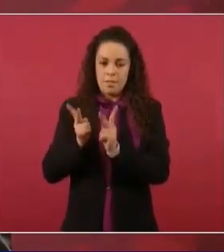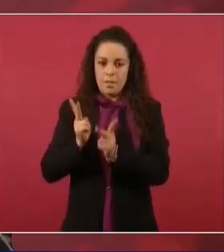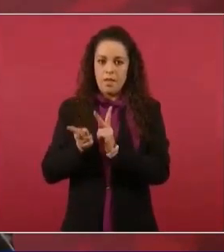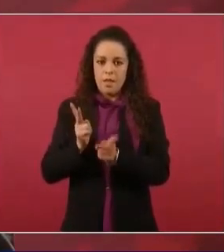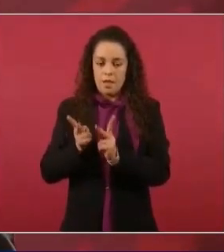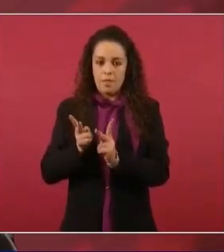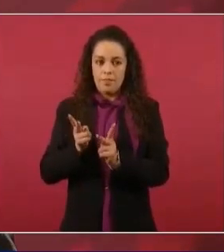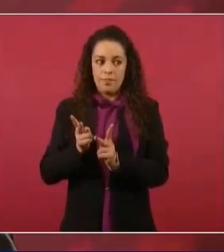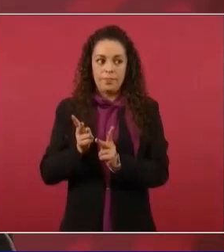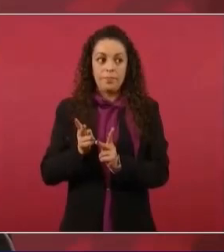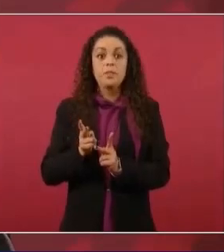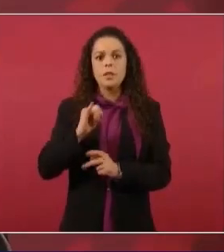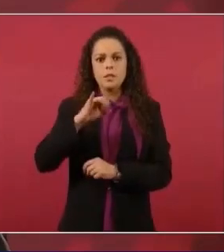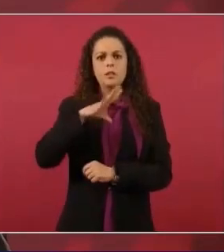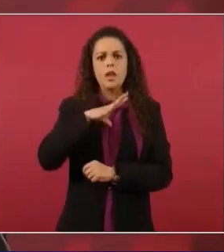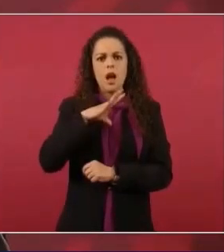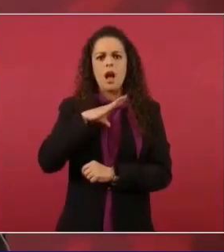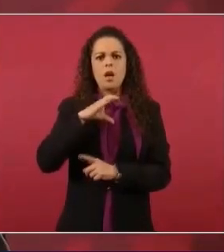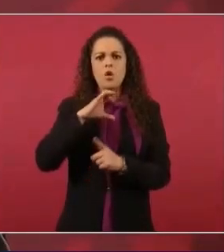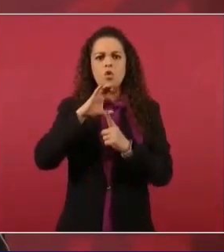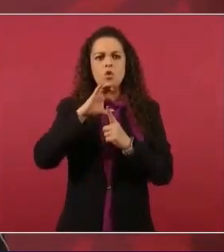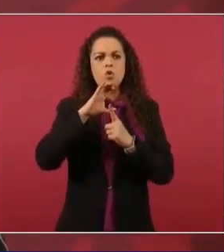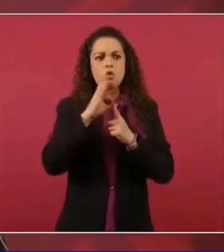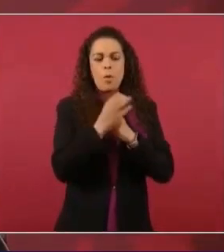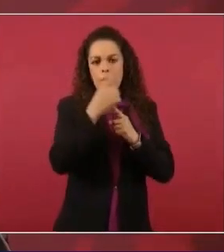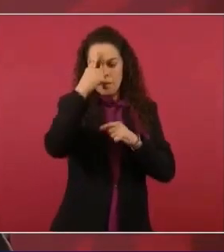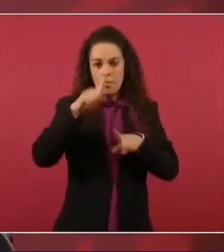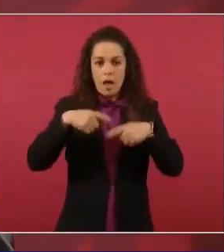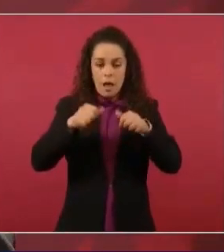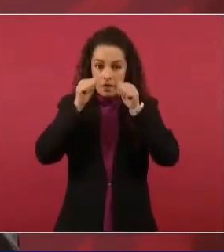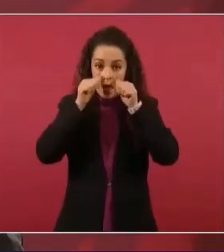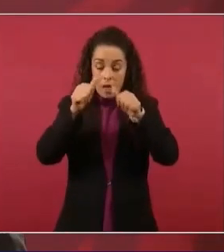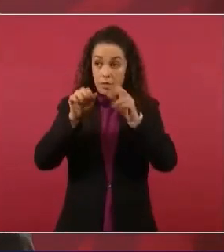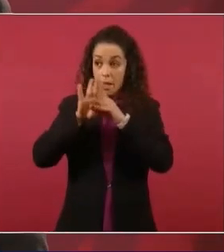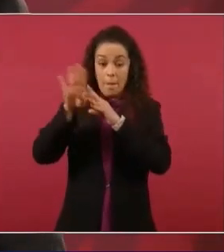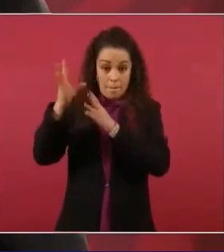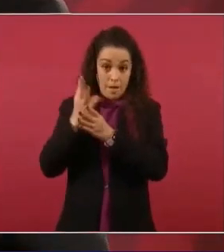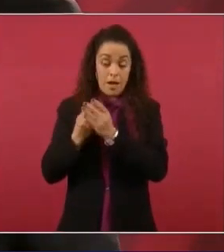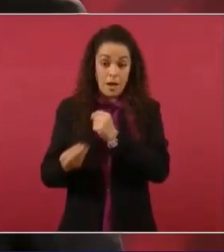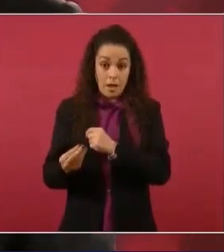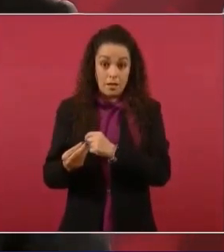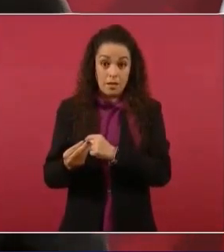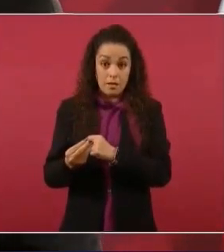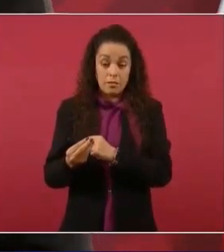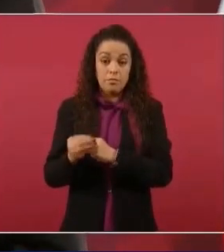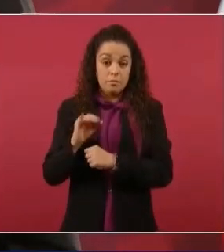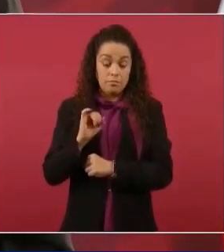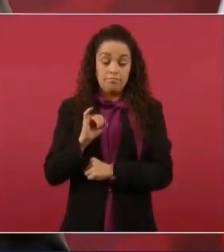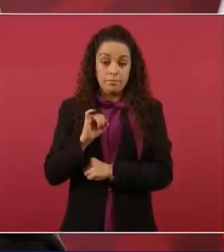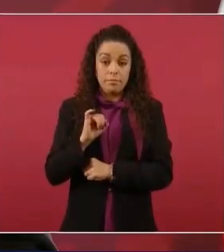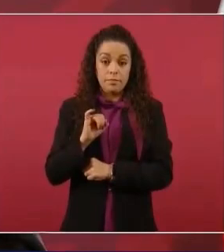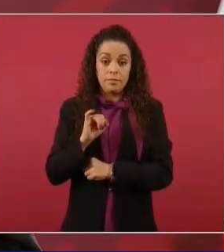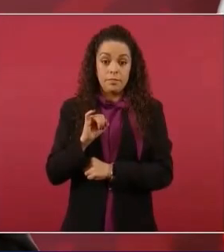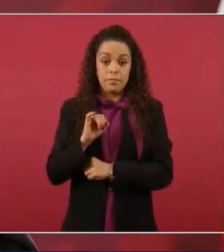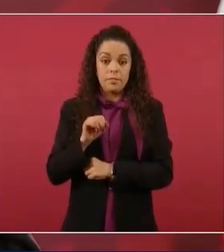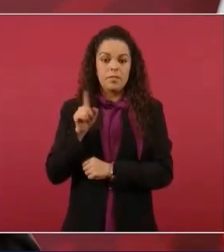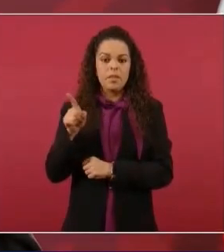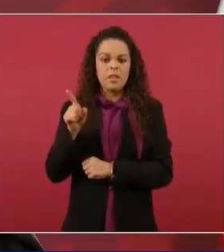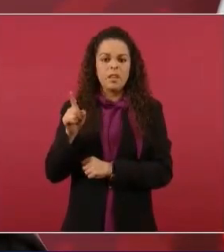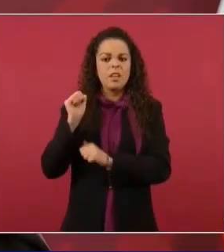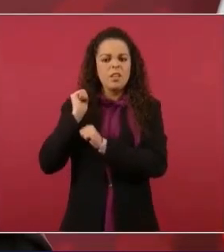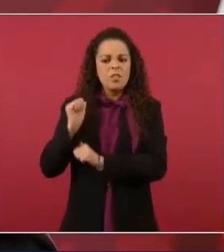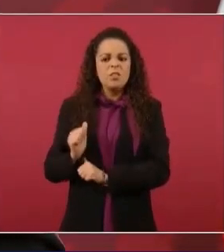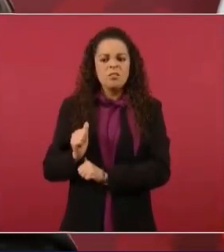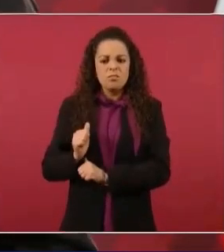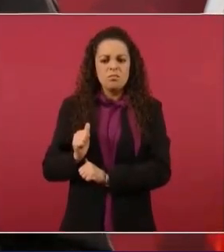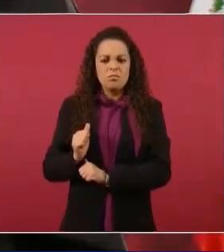una comisión de atención a migrantes. Quien está a cargo de esta